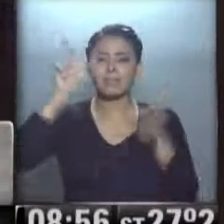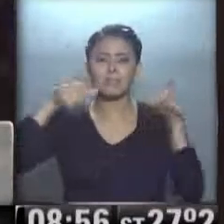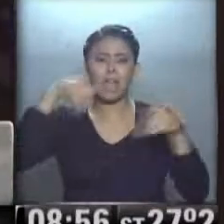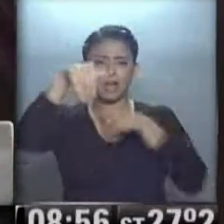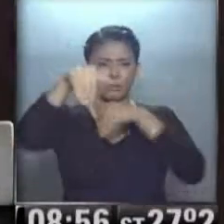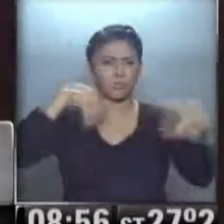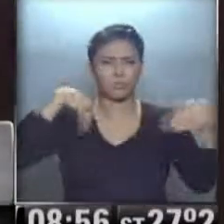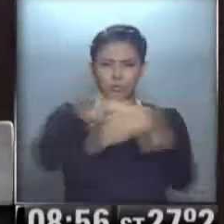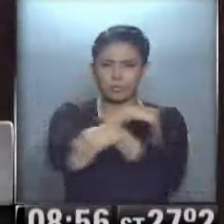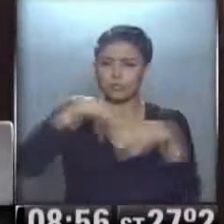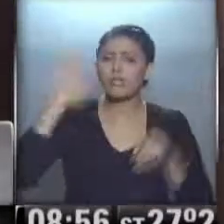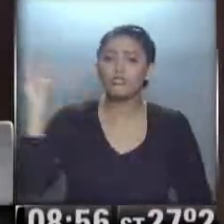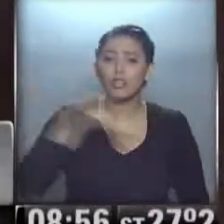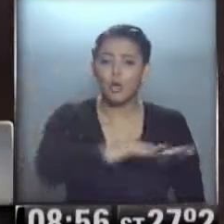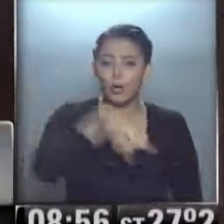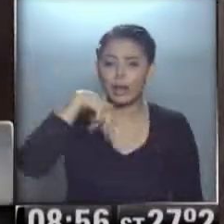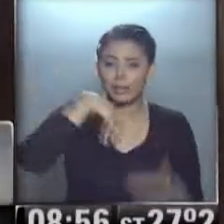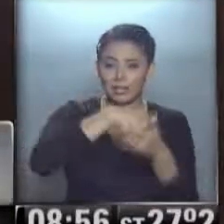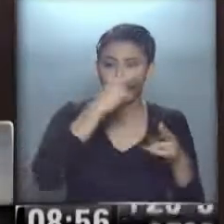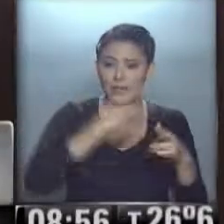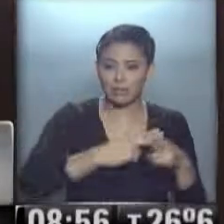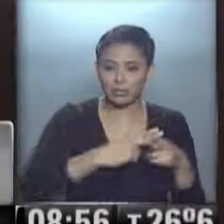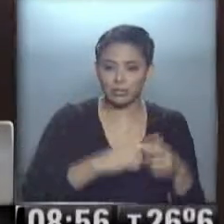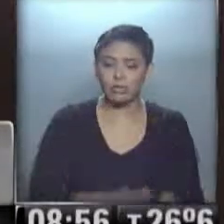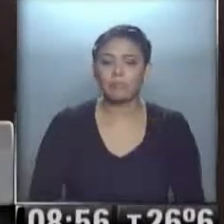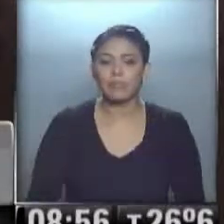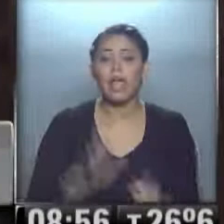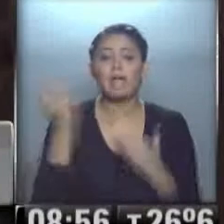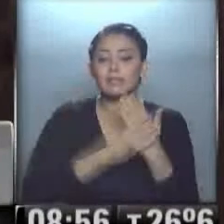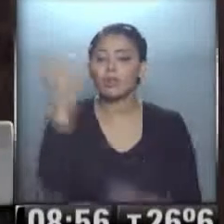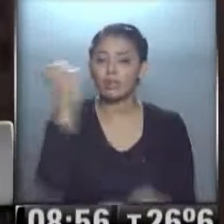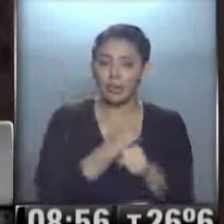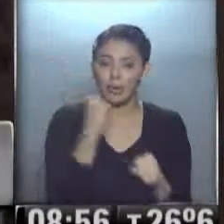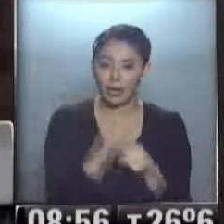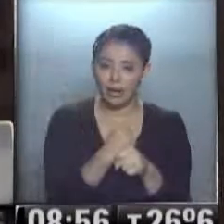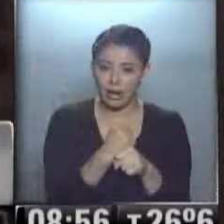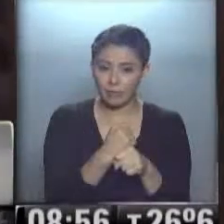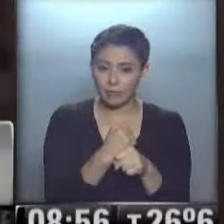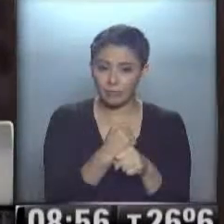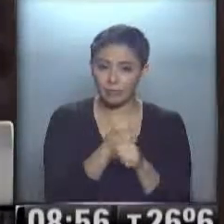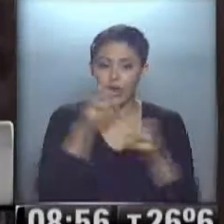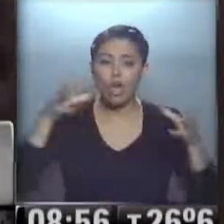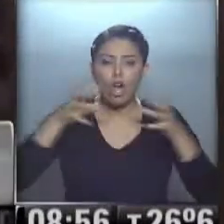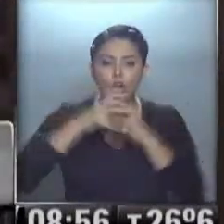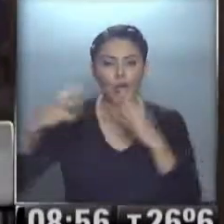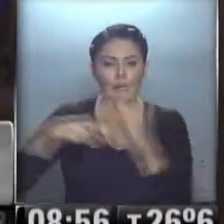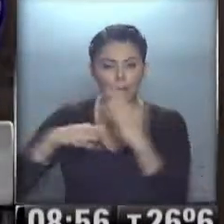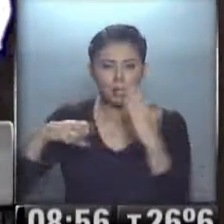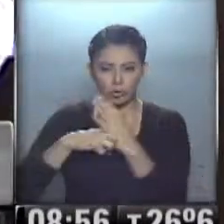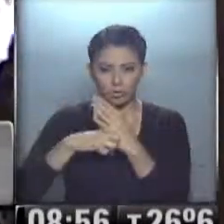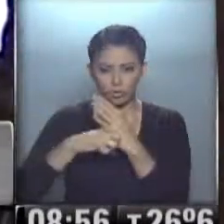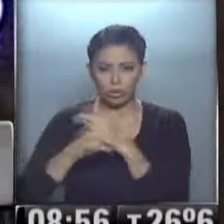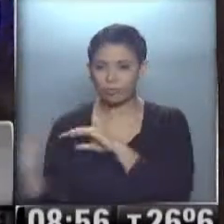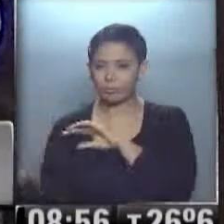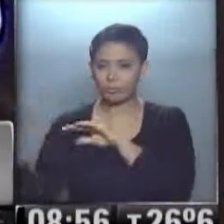aquí desde la terminal de retiro hay que destacar que el ministerio de trabajo con un cuerpo de inspectores se